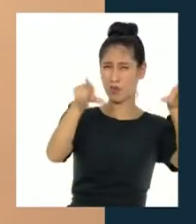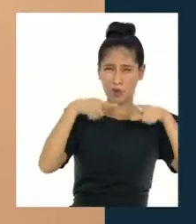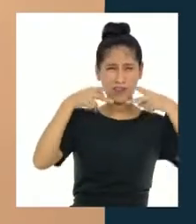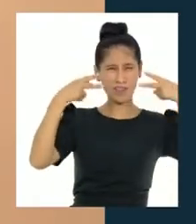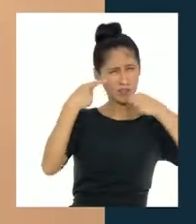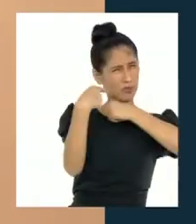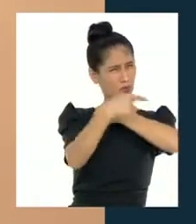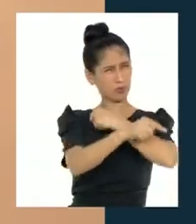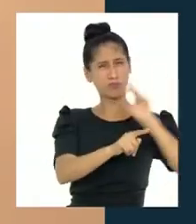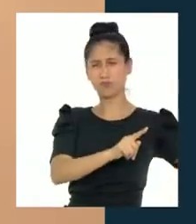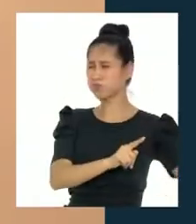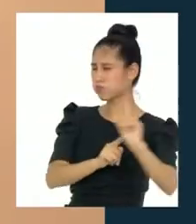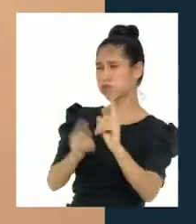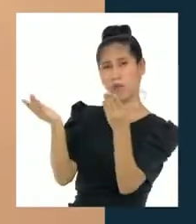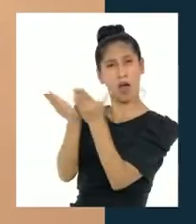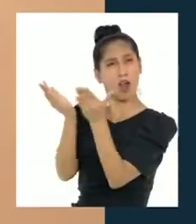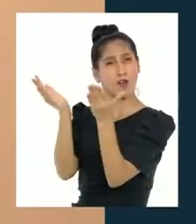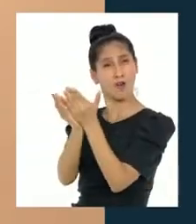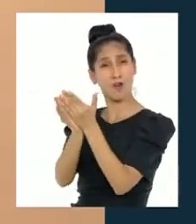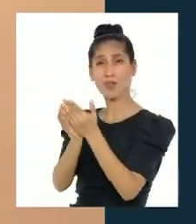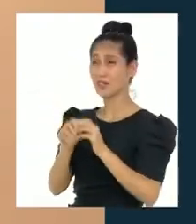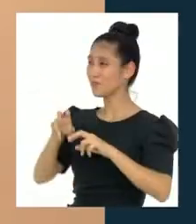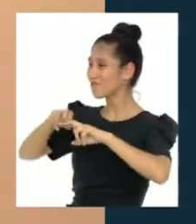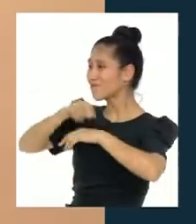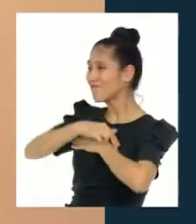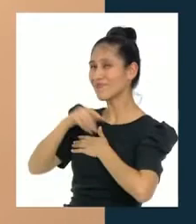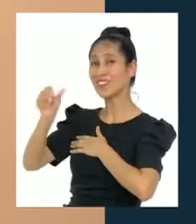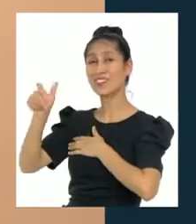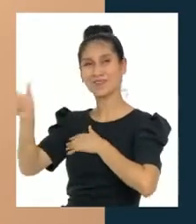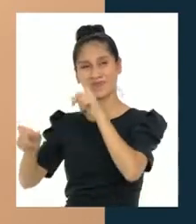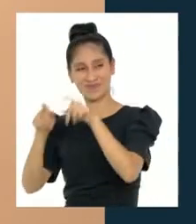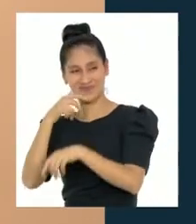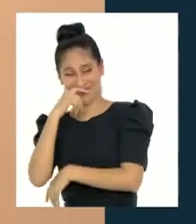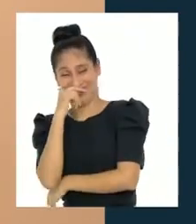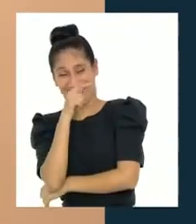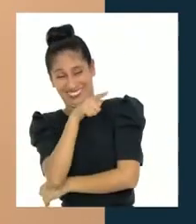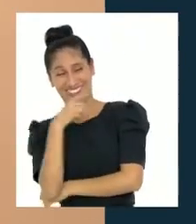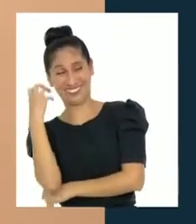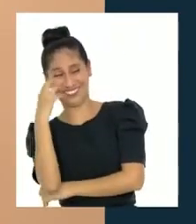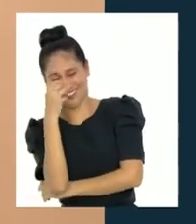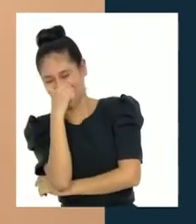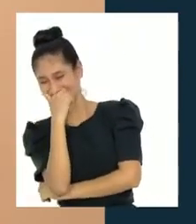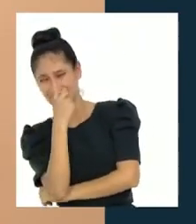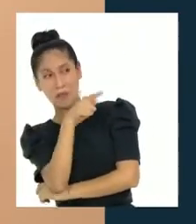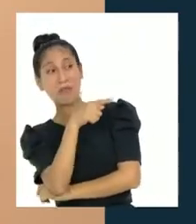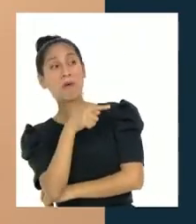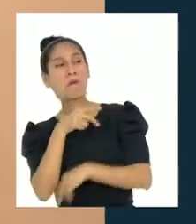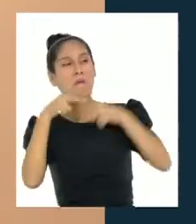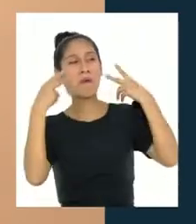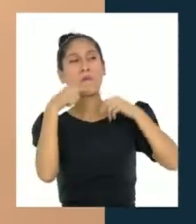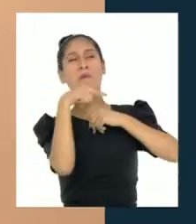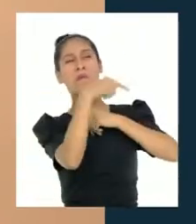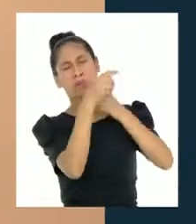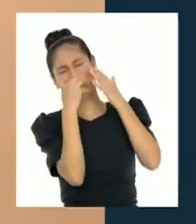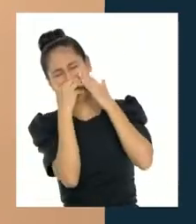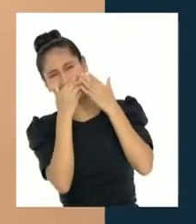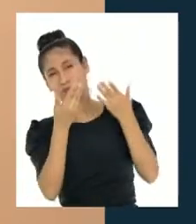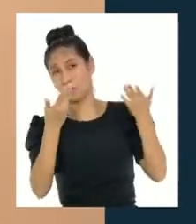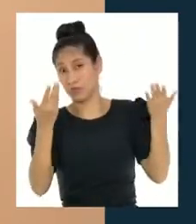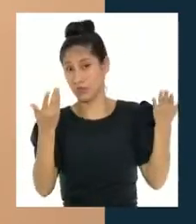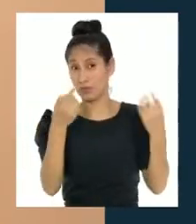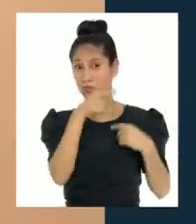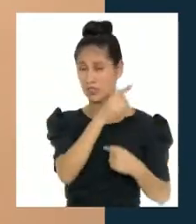la autoestima, eso también desmotiva muchas veces a participar de manera adecuada en el